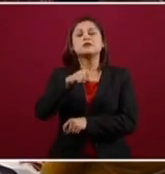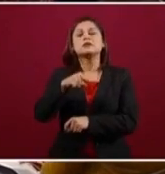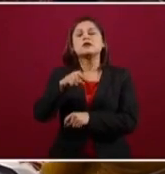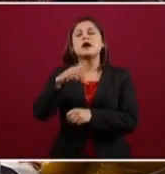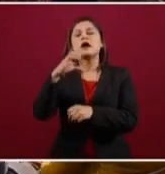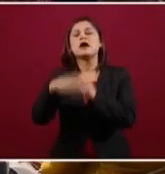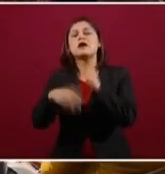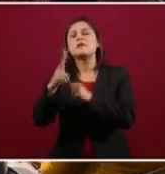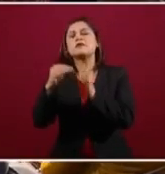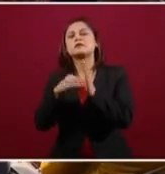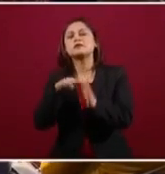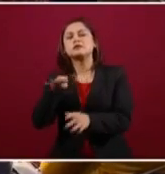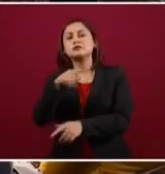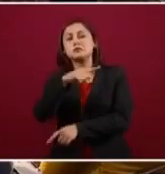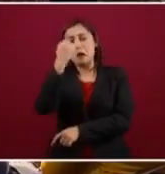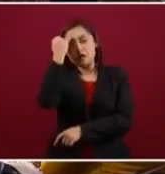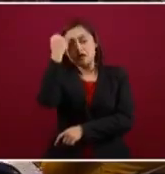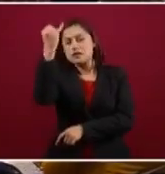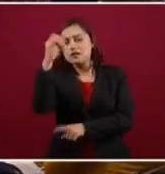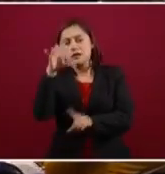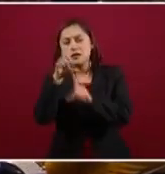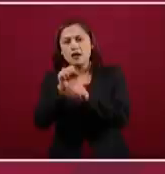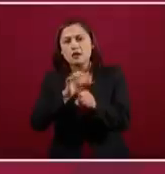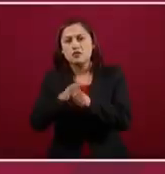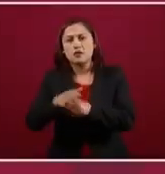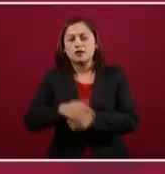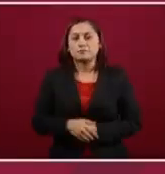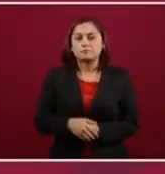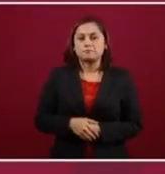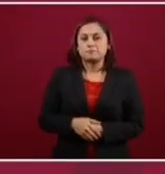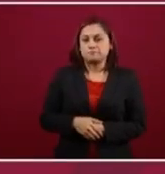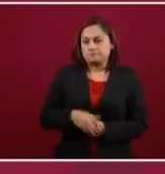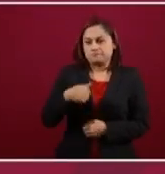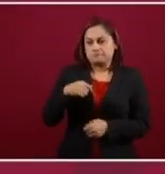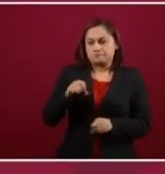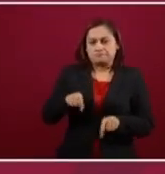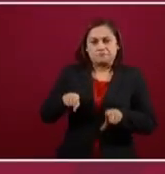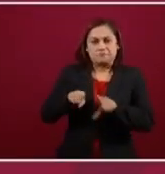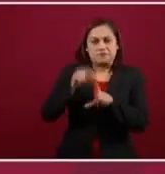2019? Sigue siendo el mismo, 2%.